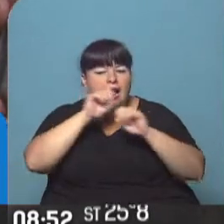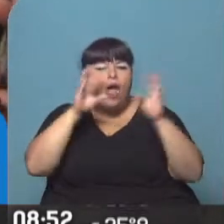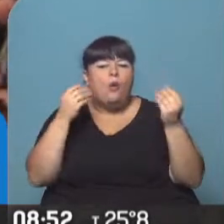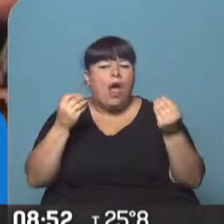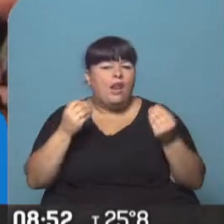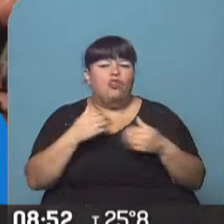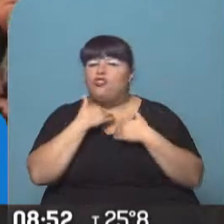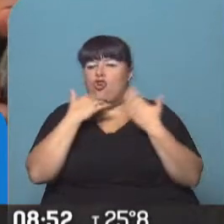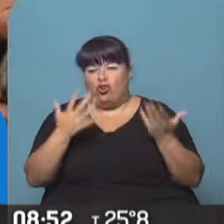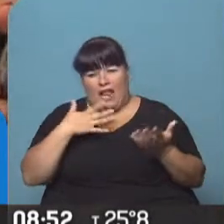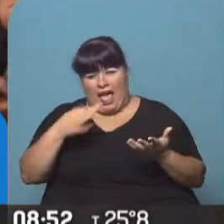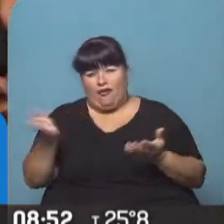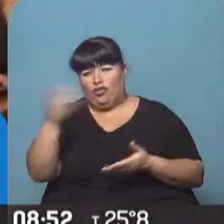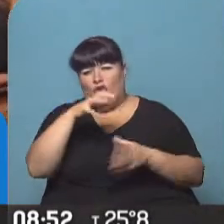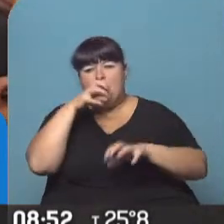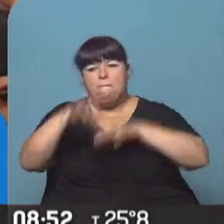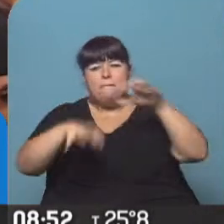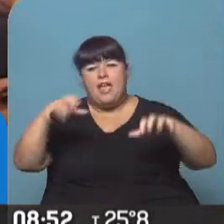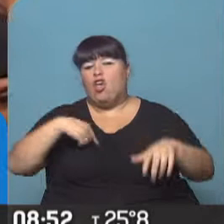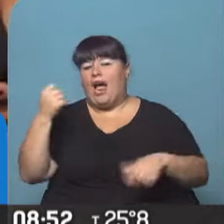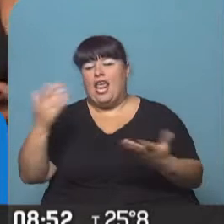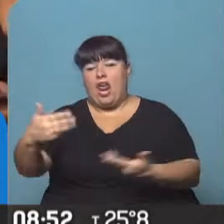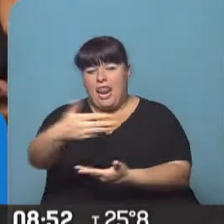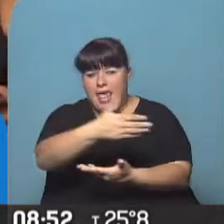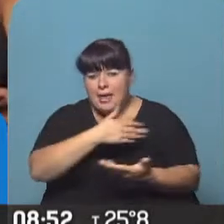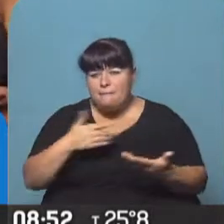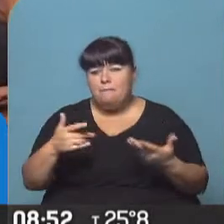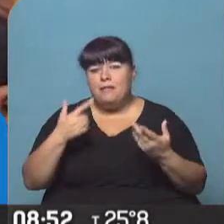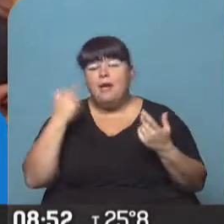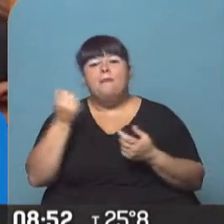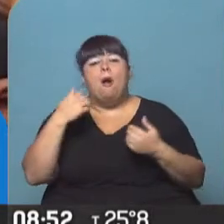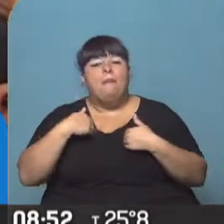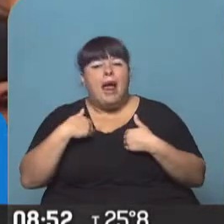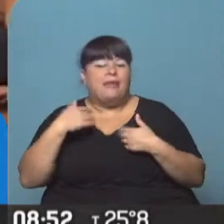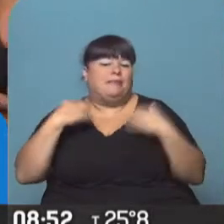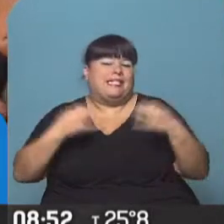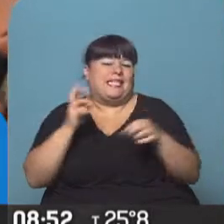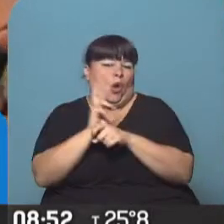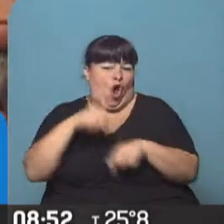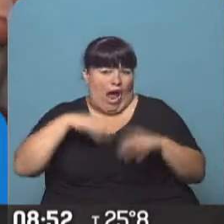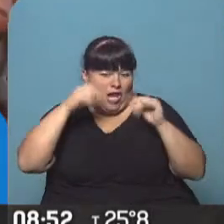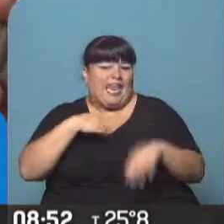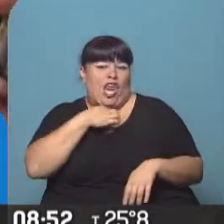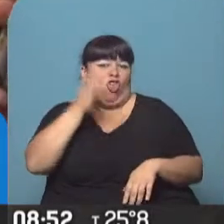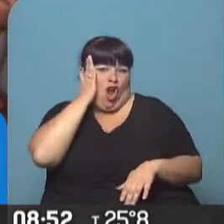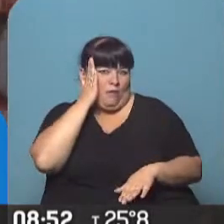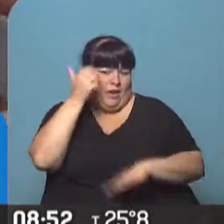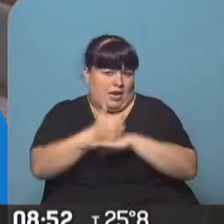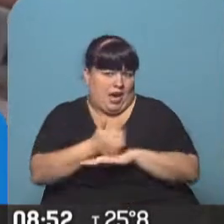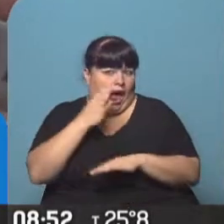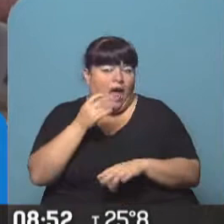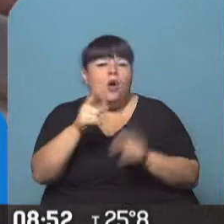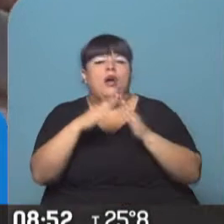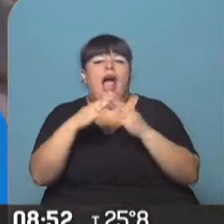son? No sé, la verdad que están todos los escombros. Lo que yo quiero ahora es limpiar y lo importante para mí es mi seguridad. Yo esta noche quiero dormir con algo. ¿Qué parte de tu